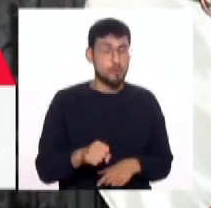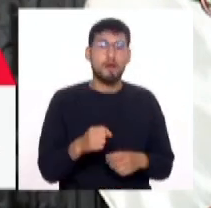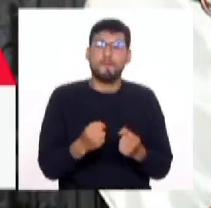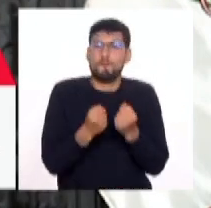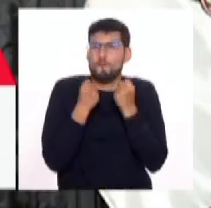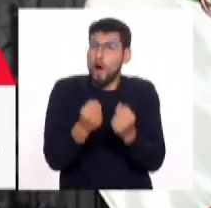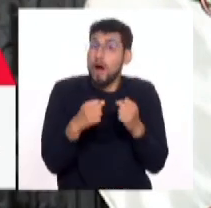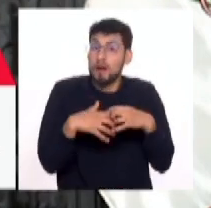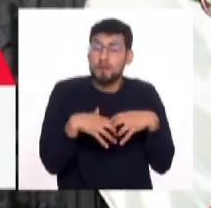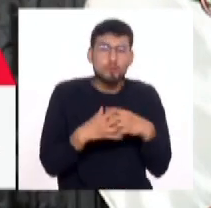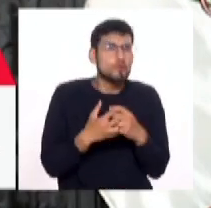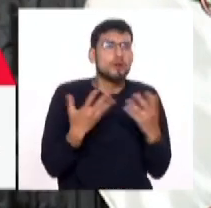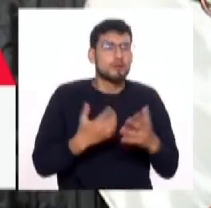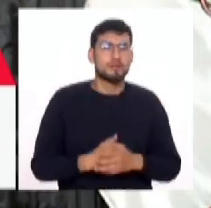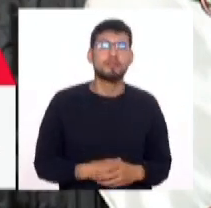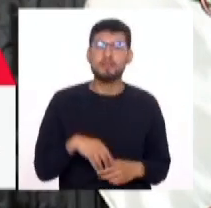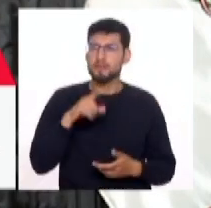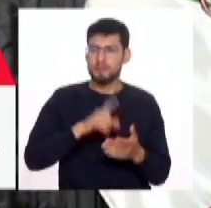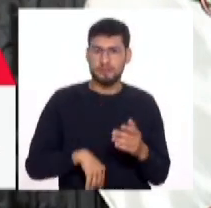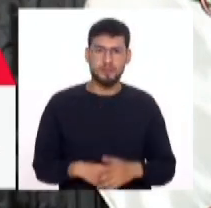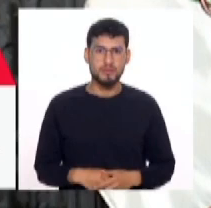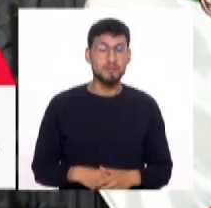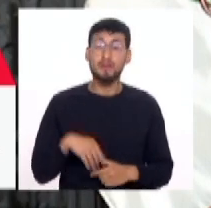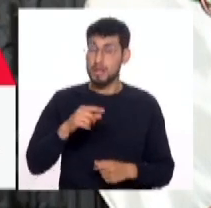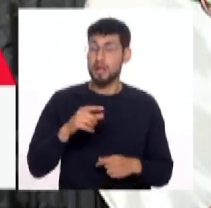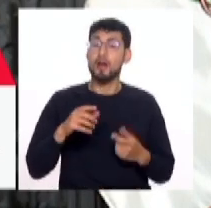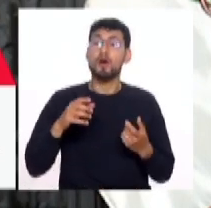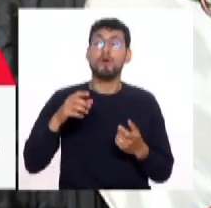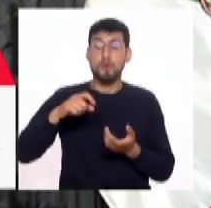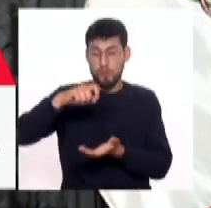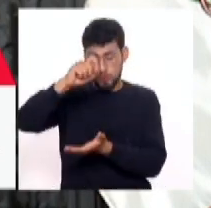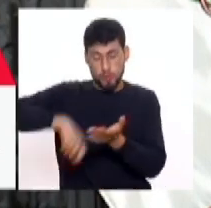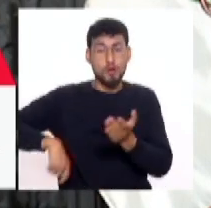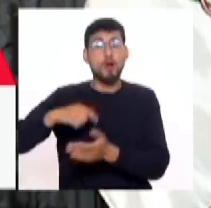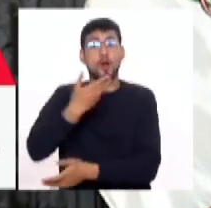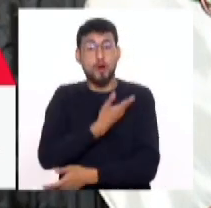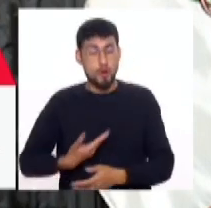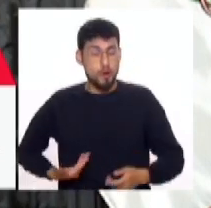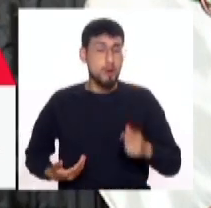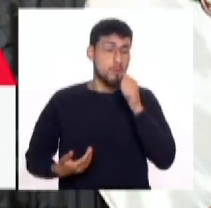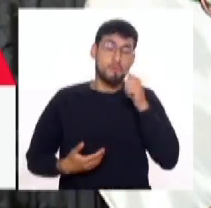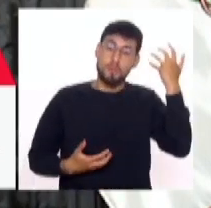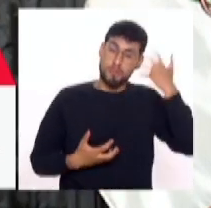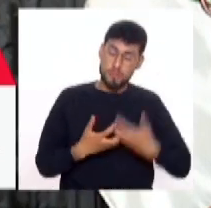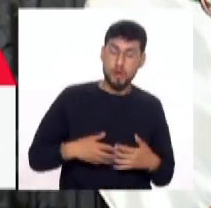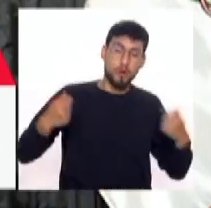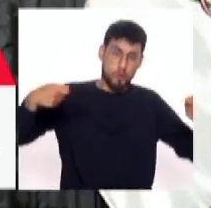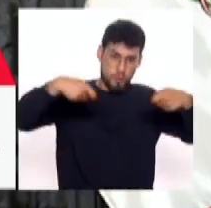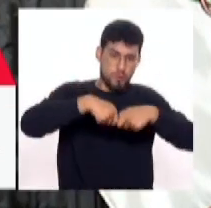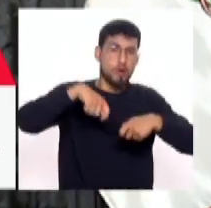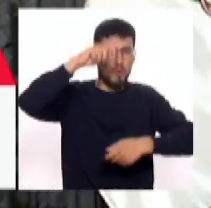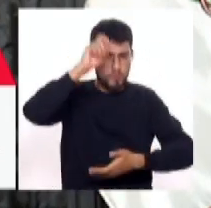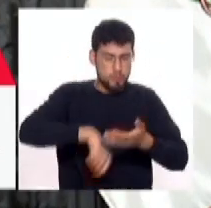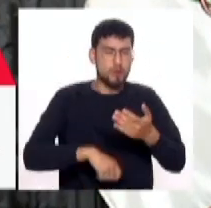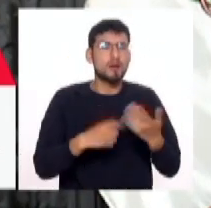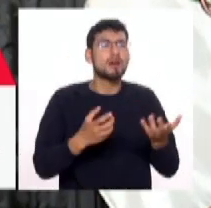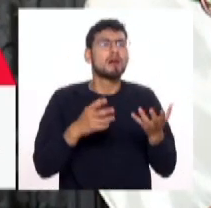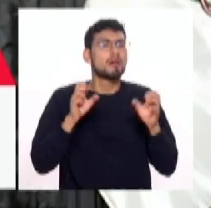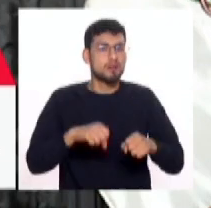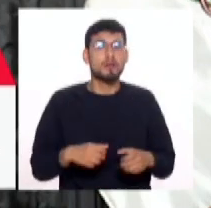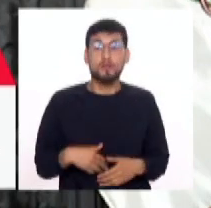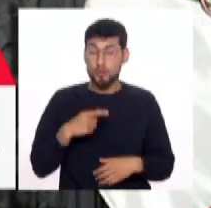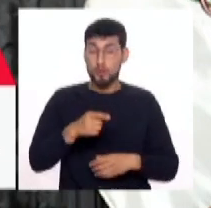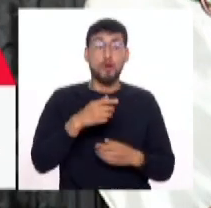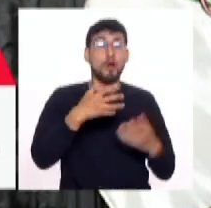fortalece, operando bajo la modalidad de asociación pública-privada autofinanciada, en la que se pueda convocar el